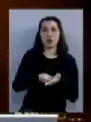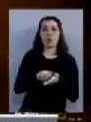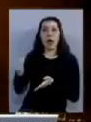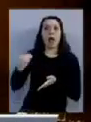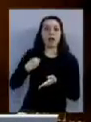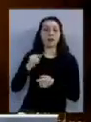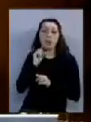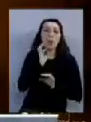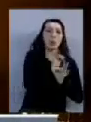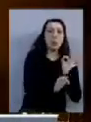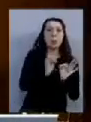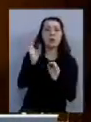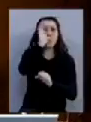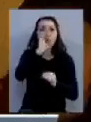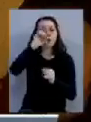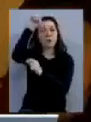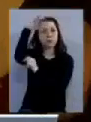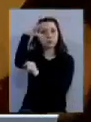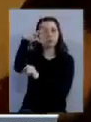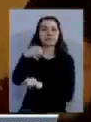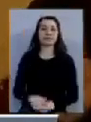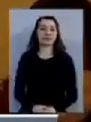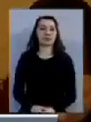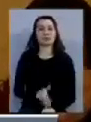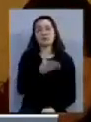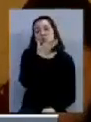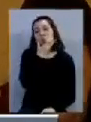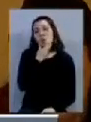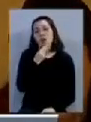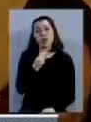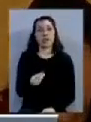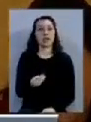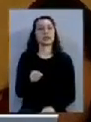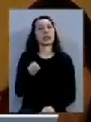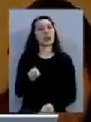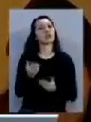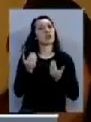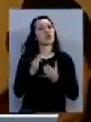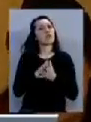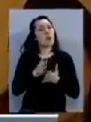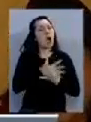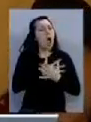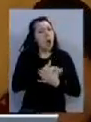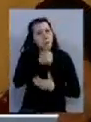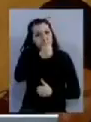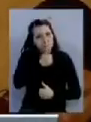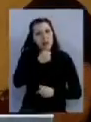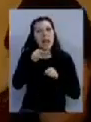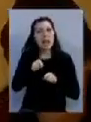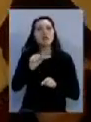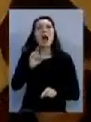dateados, buscando sus lámparas. Me encuentro muy lindo. No, y eso requiere mucho amor y paciencia, porque esto es un